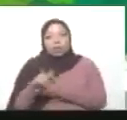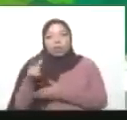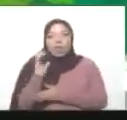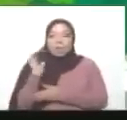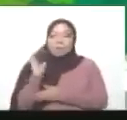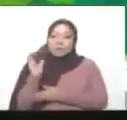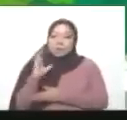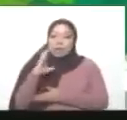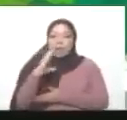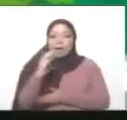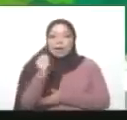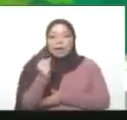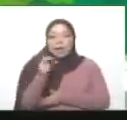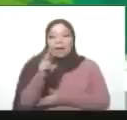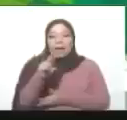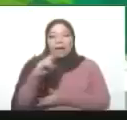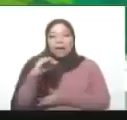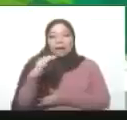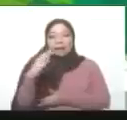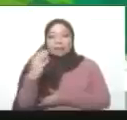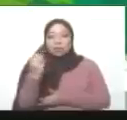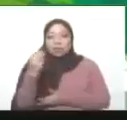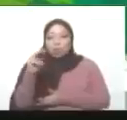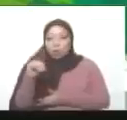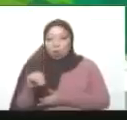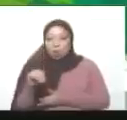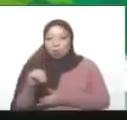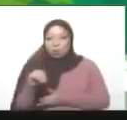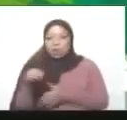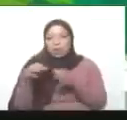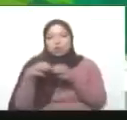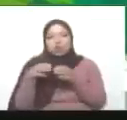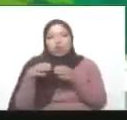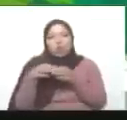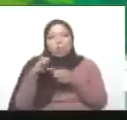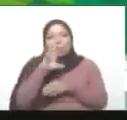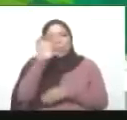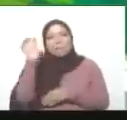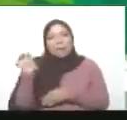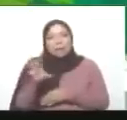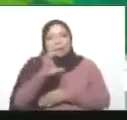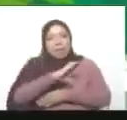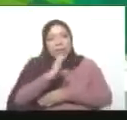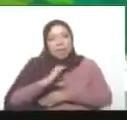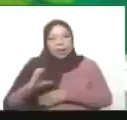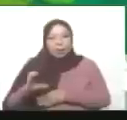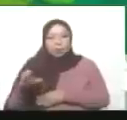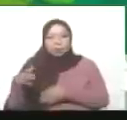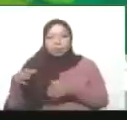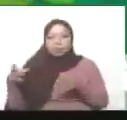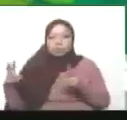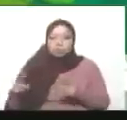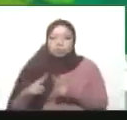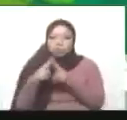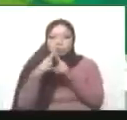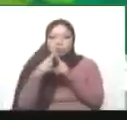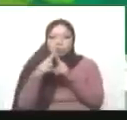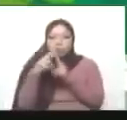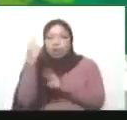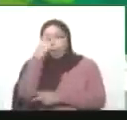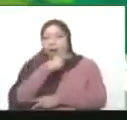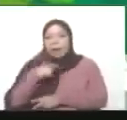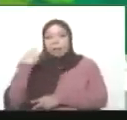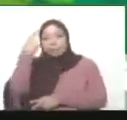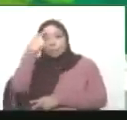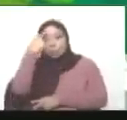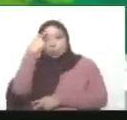al presidente de caricón estoy a la orden para una reunión cara a cara Face to Face